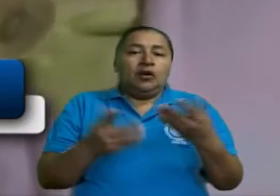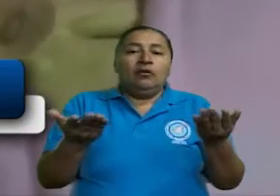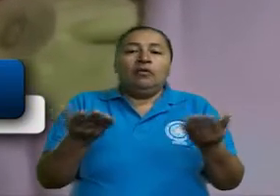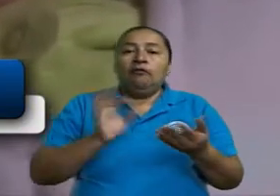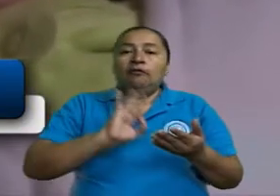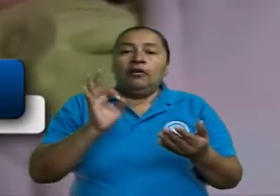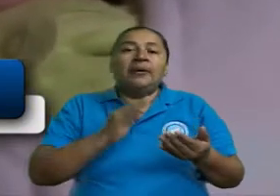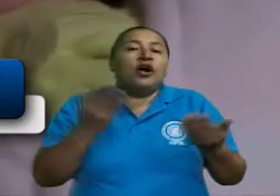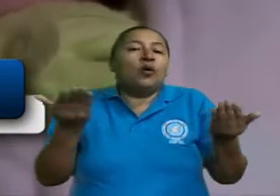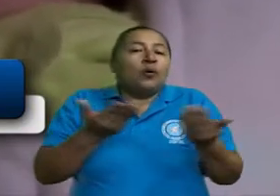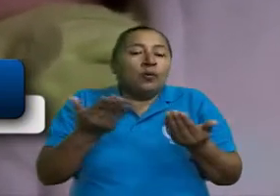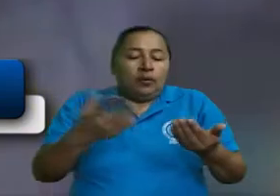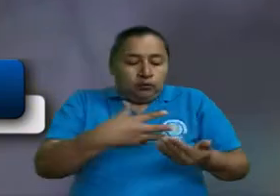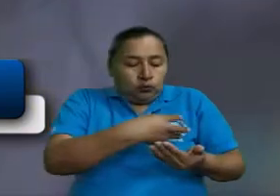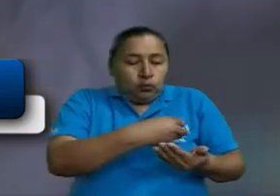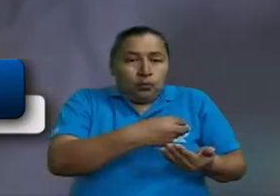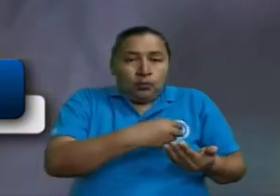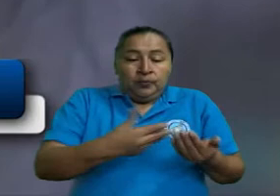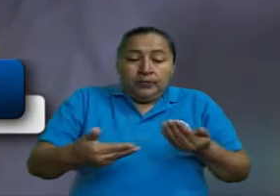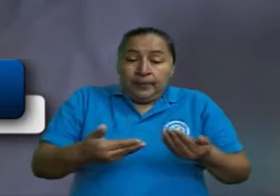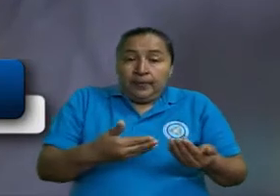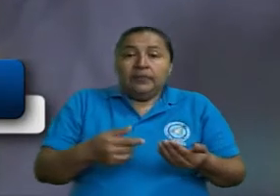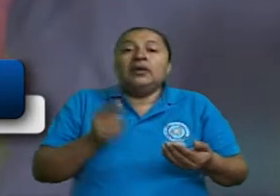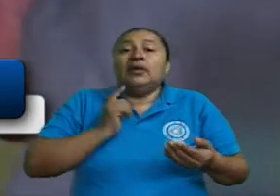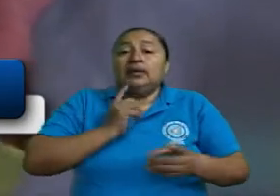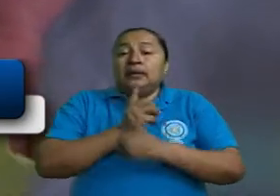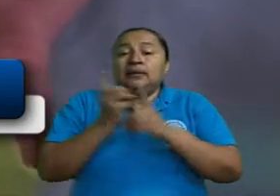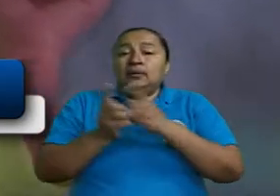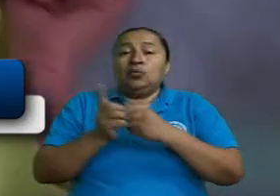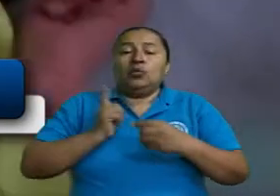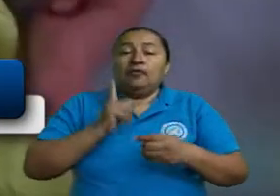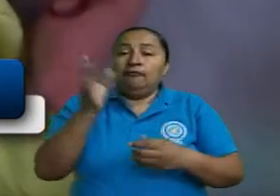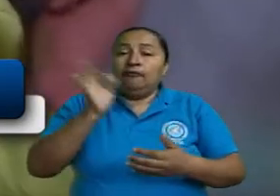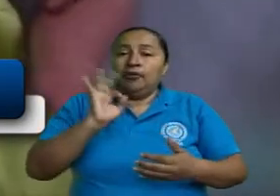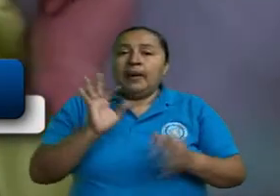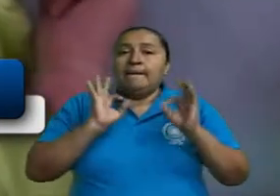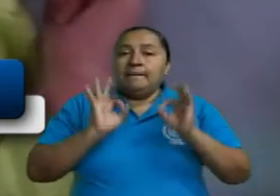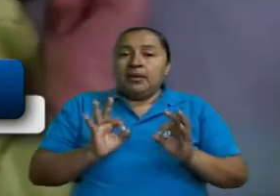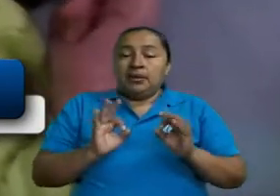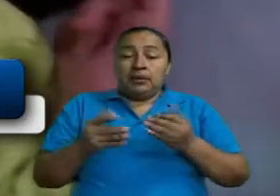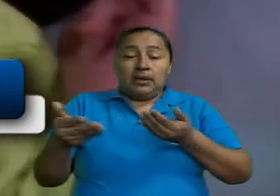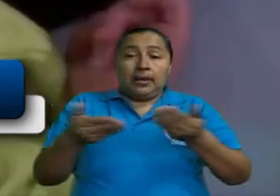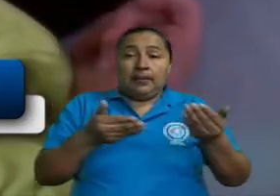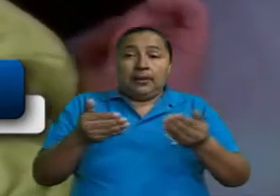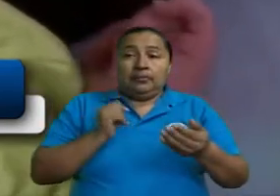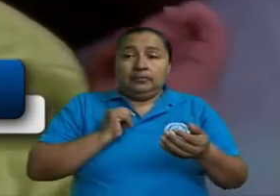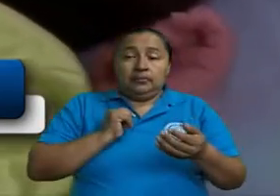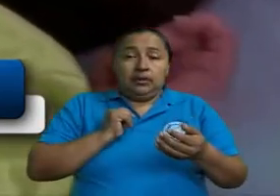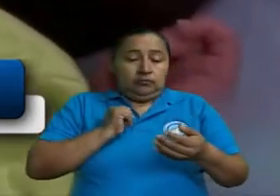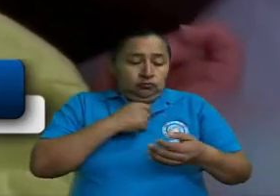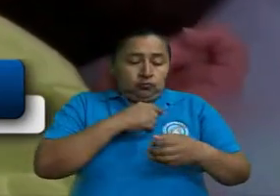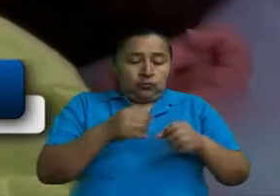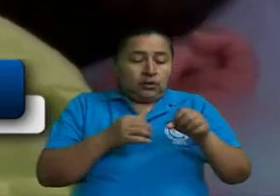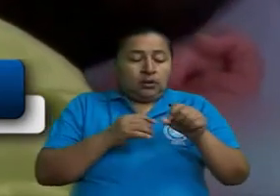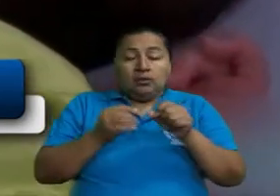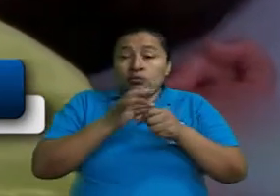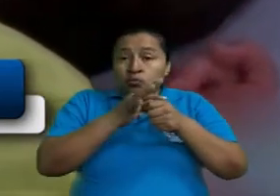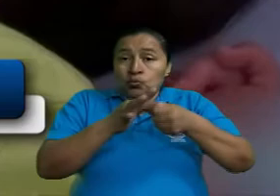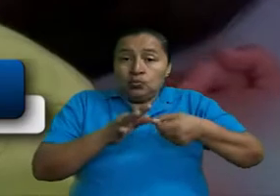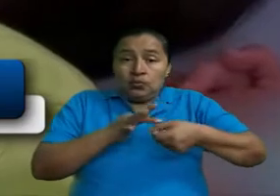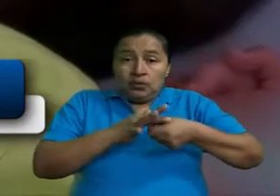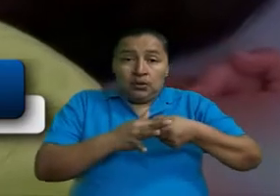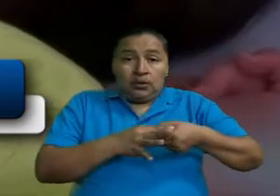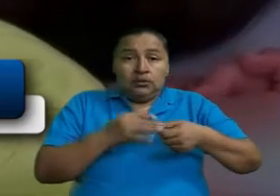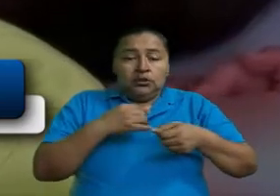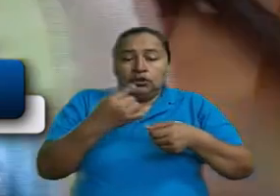de amamantar al bebé. Hay que tener una muy buena técnica, o sea, que el bebé envuelva toda la aureola, se dice, no